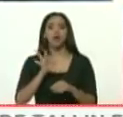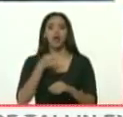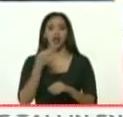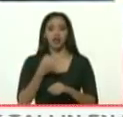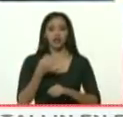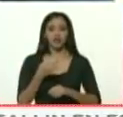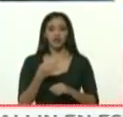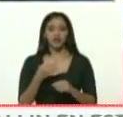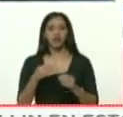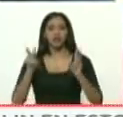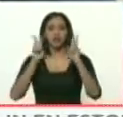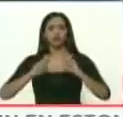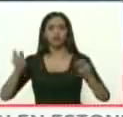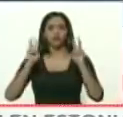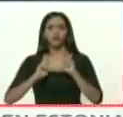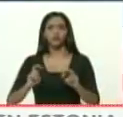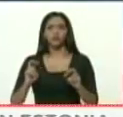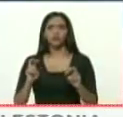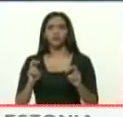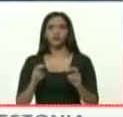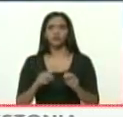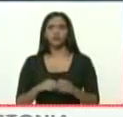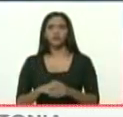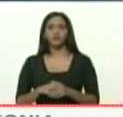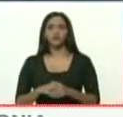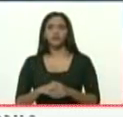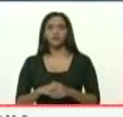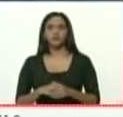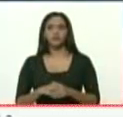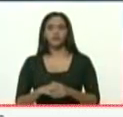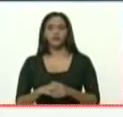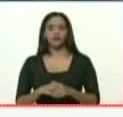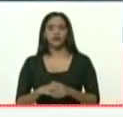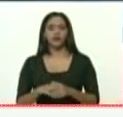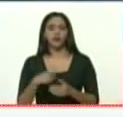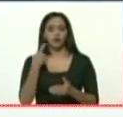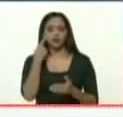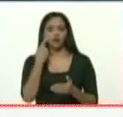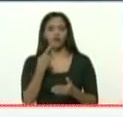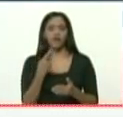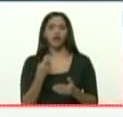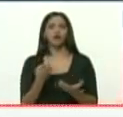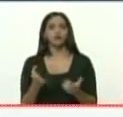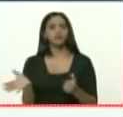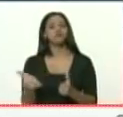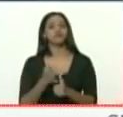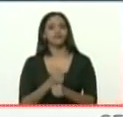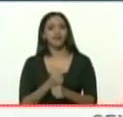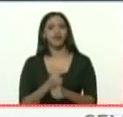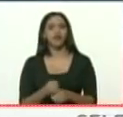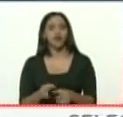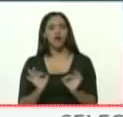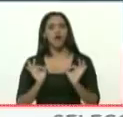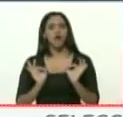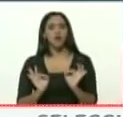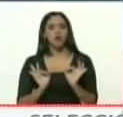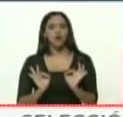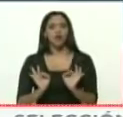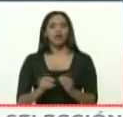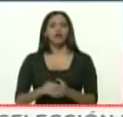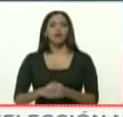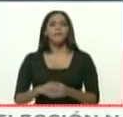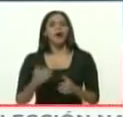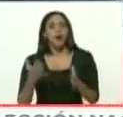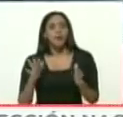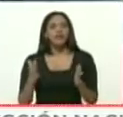la experticia que se realizaron, se determinó que fue más o menos la